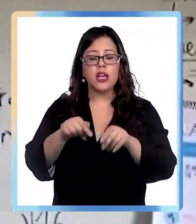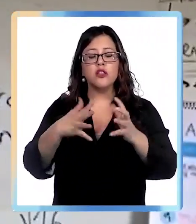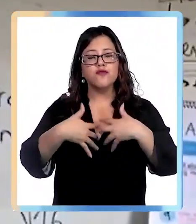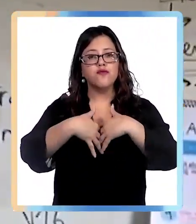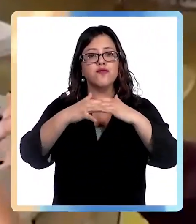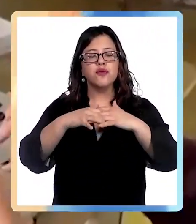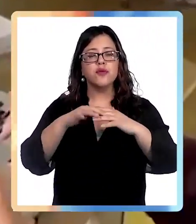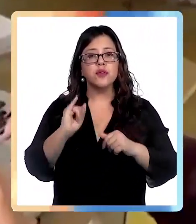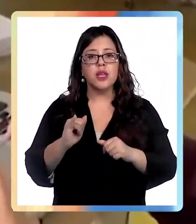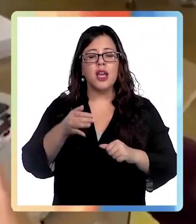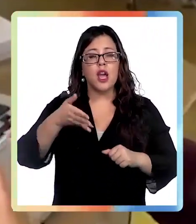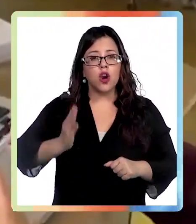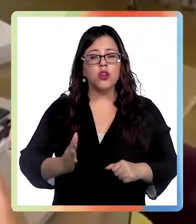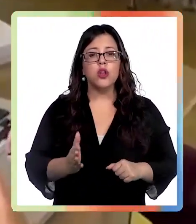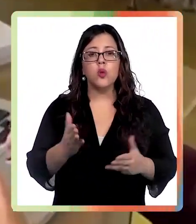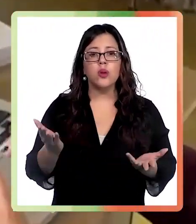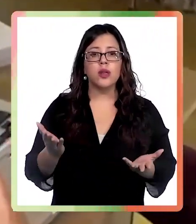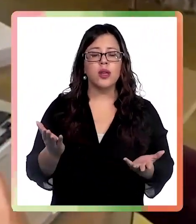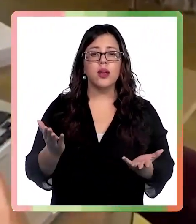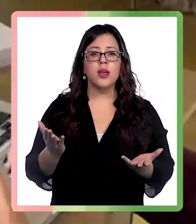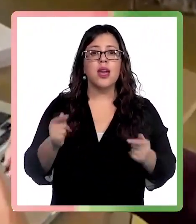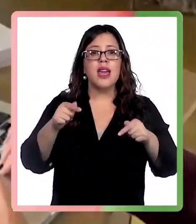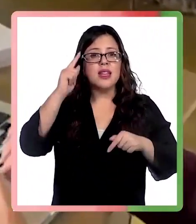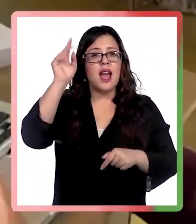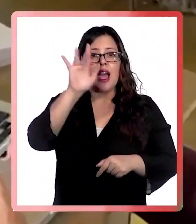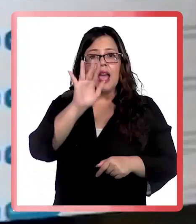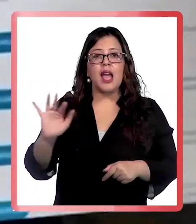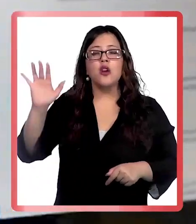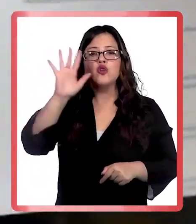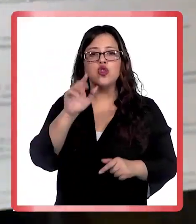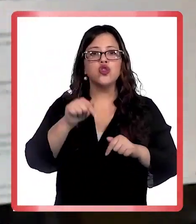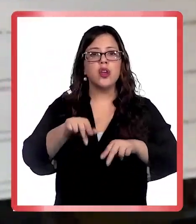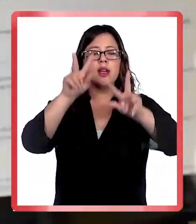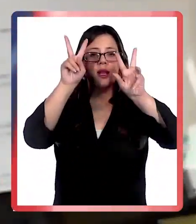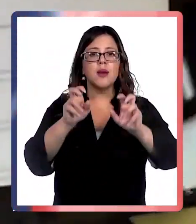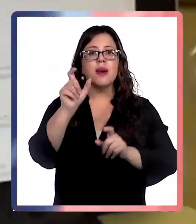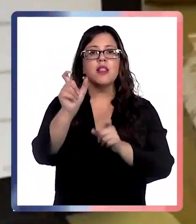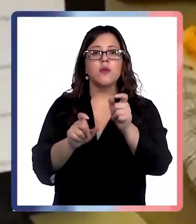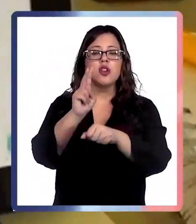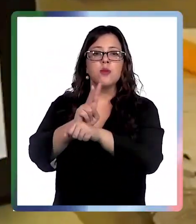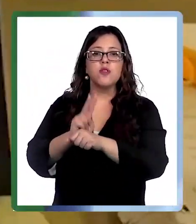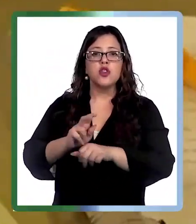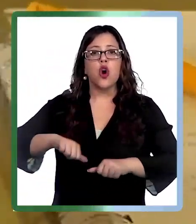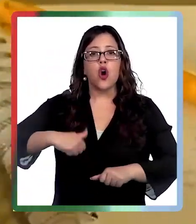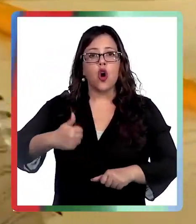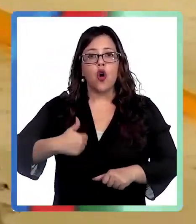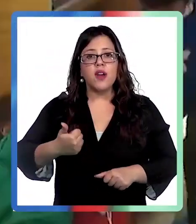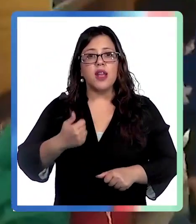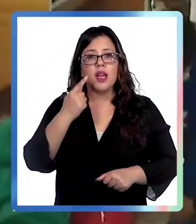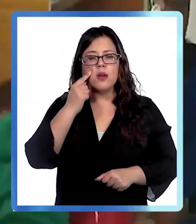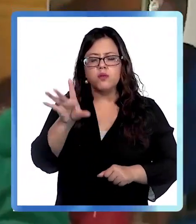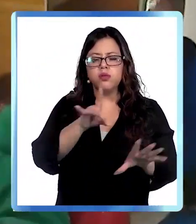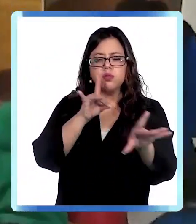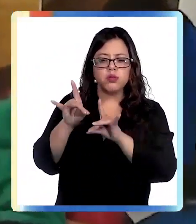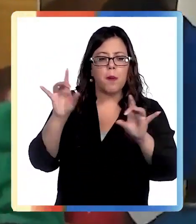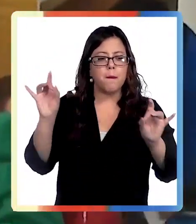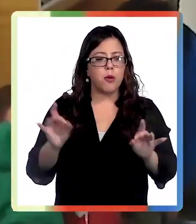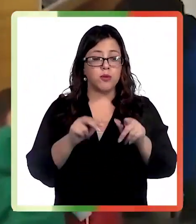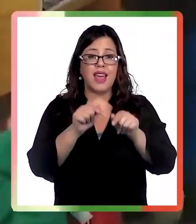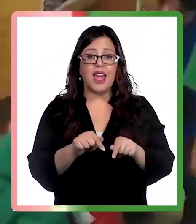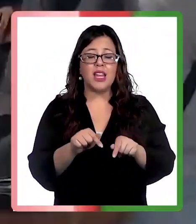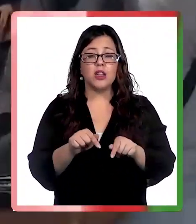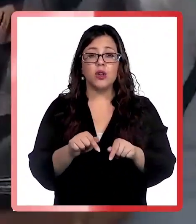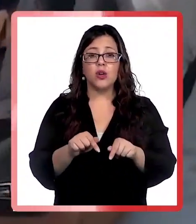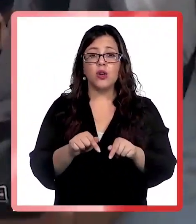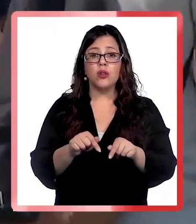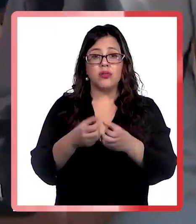ilusión. Y en el caso de los docentes jóvenes, donde está identificada quizás esta fuga, porque también hay otro tema interesante hoy día de cómo se capta